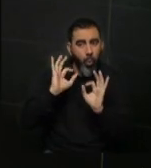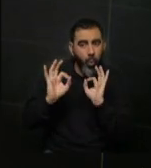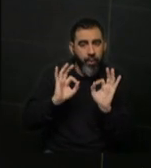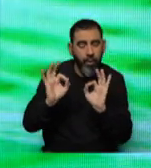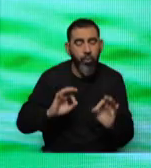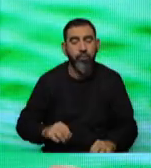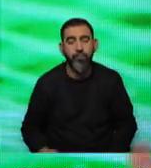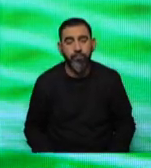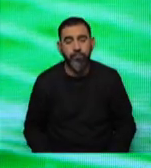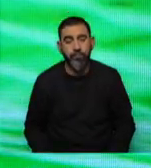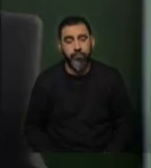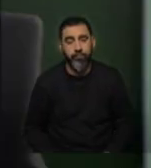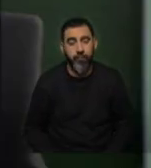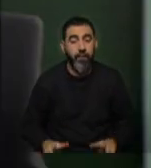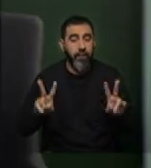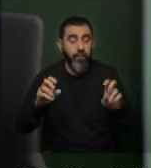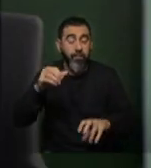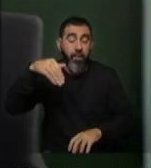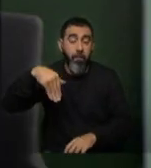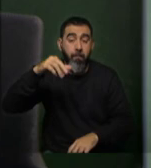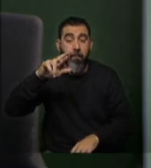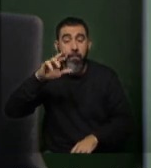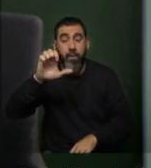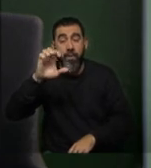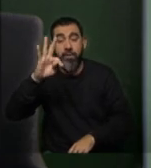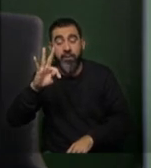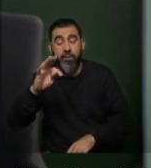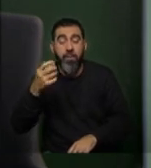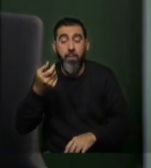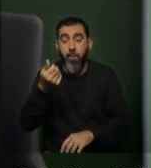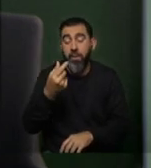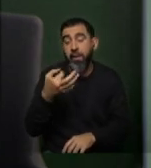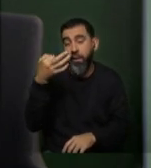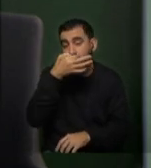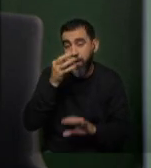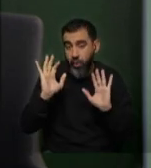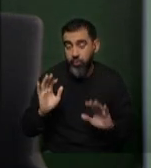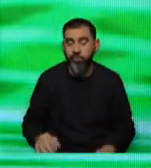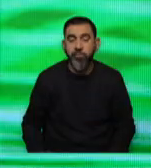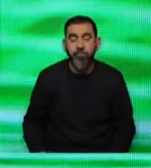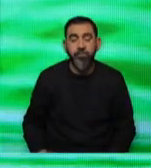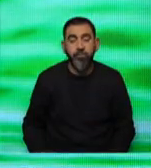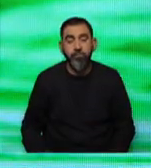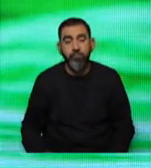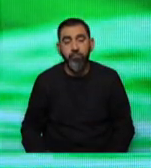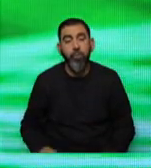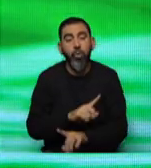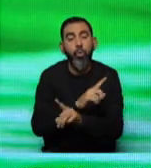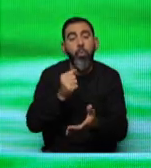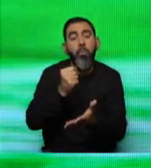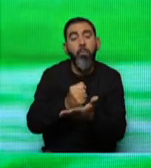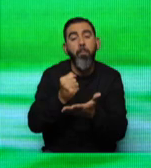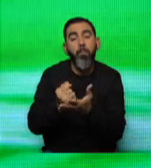en alerta. Claramente estamos hablando del caso sí, Marcet por supuesto, y por la supuesto plata del narcotráfico sí. en la política uruguaya. No es que el caso Marcet